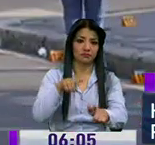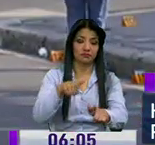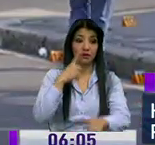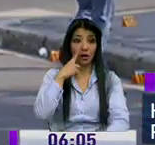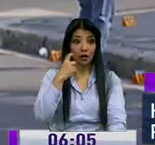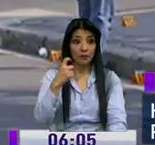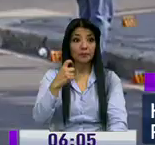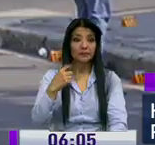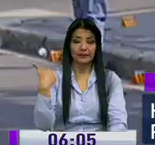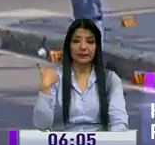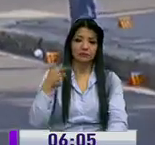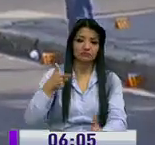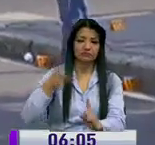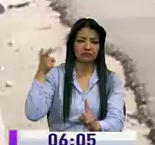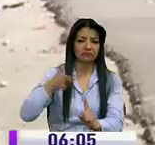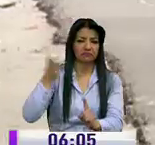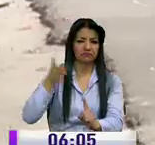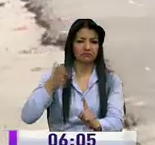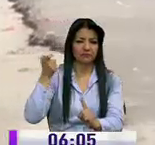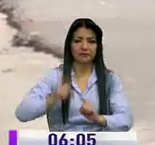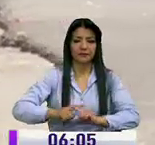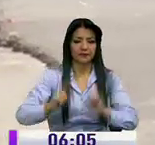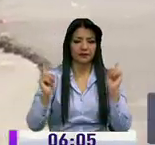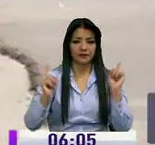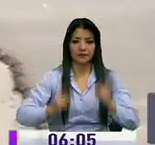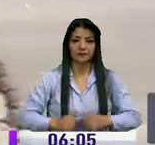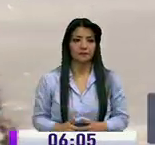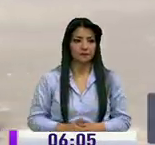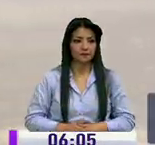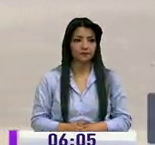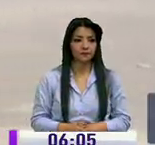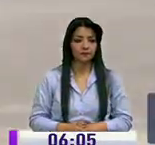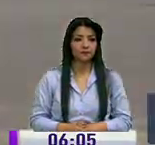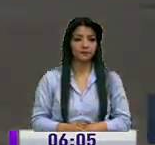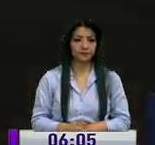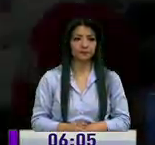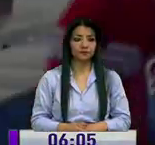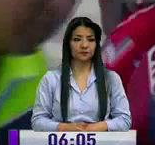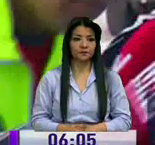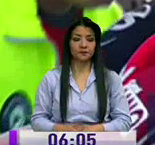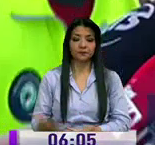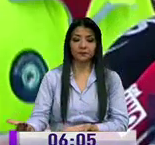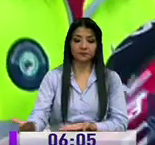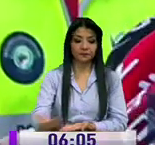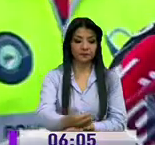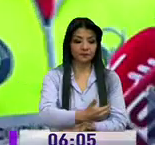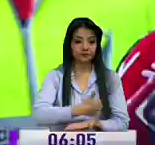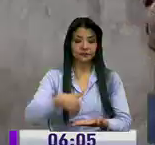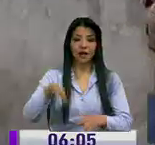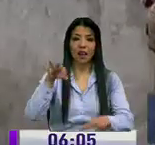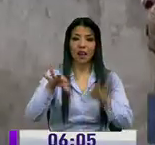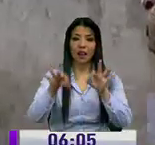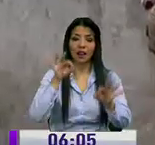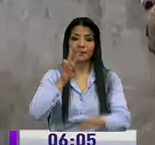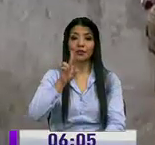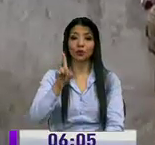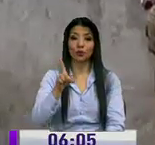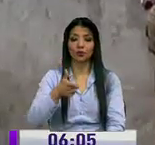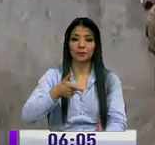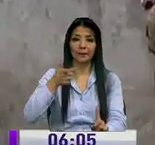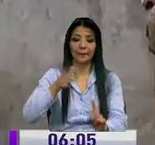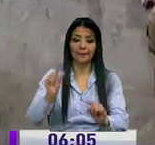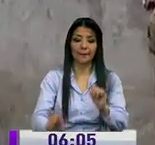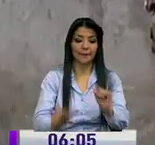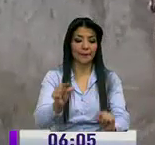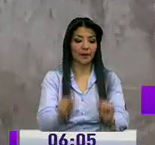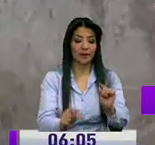presenta varios impactos de arma de fuego. En el lugar se recolecta 21 indicios balísticos. Los vecinos estaban